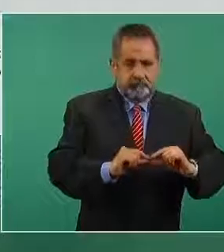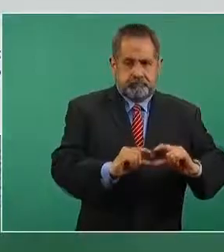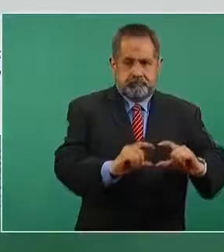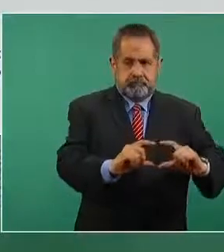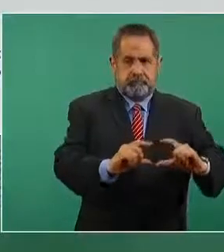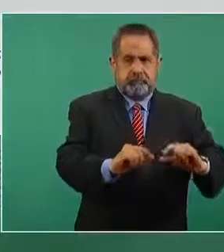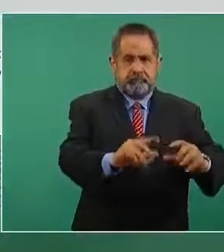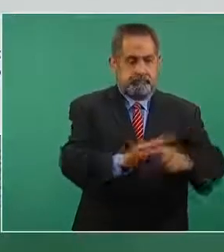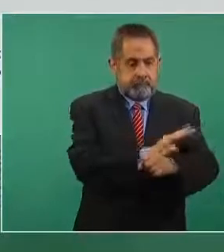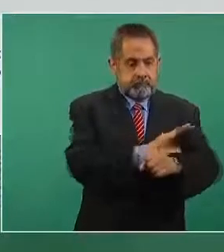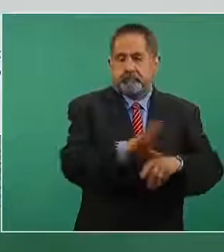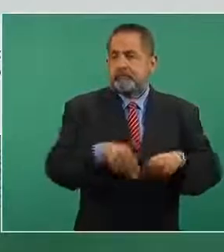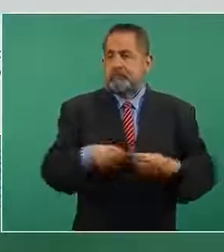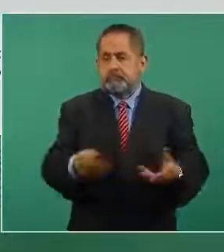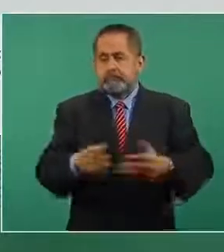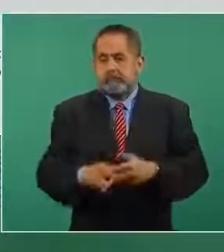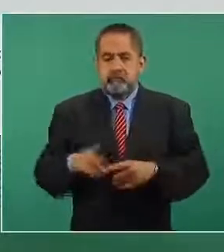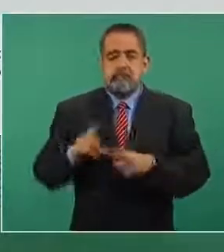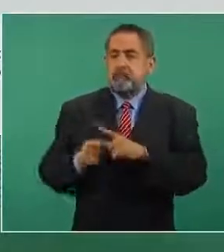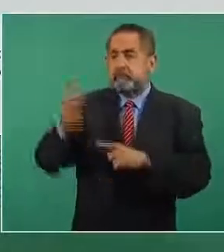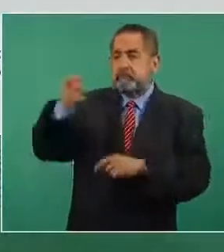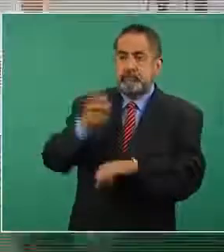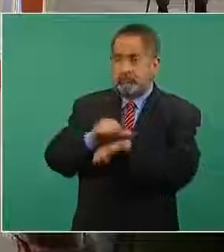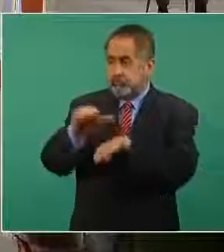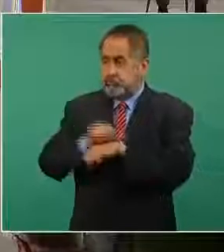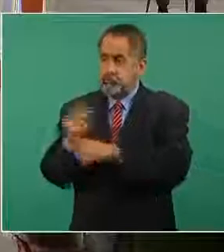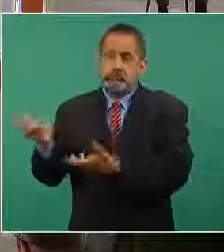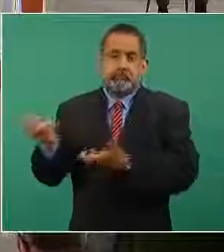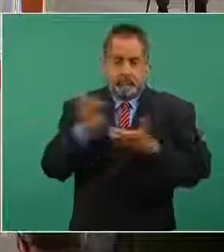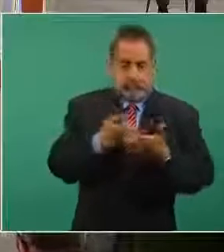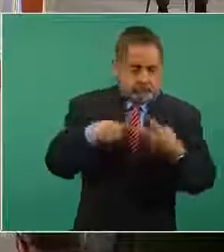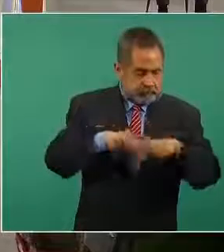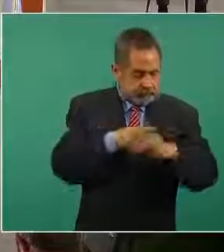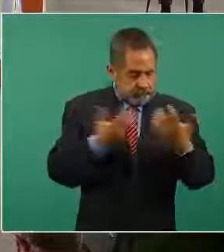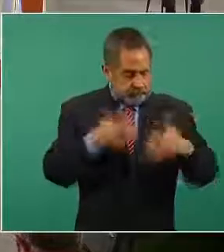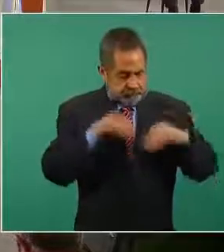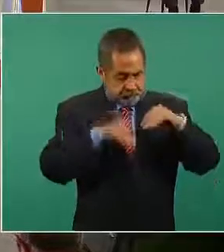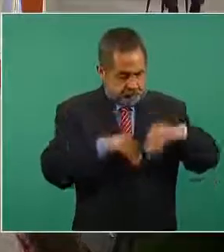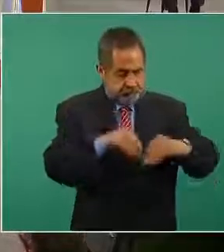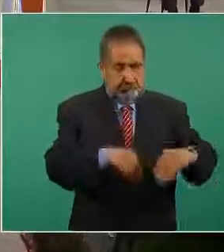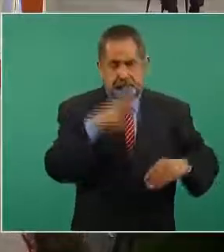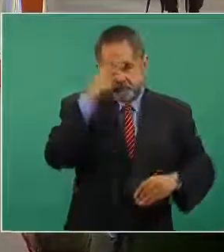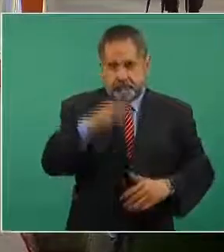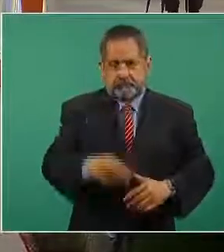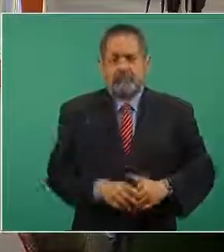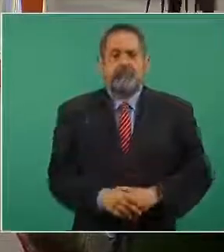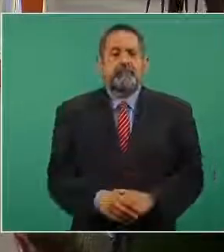Argentina y que será envasada en México. Esto es todo, presidente. Muchas gracias.